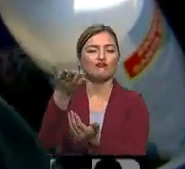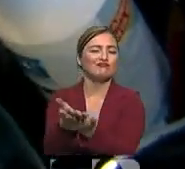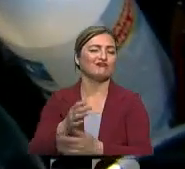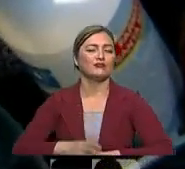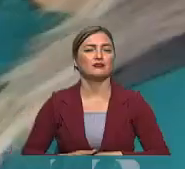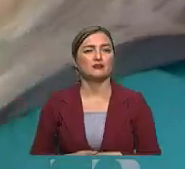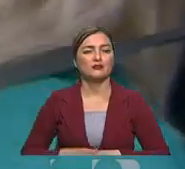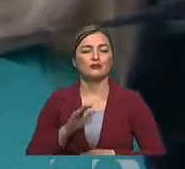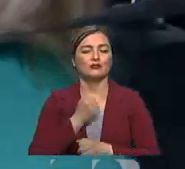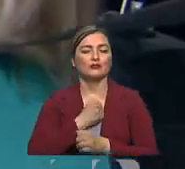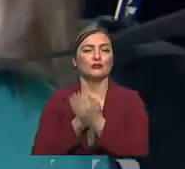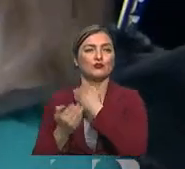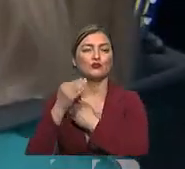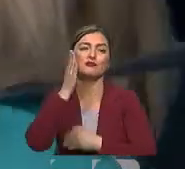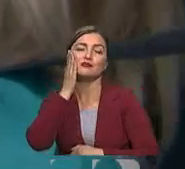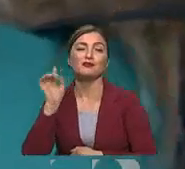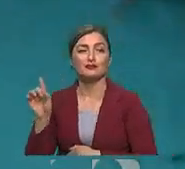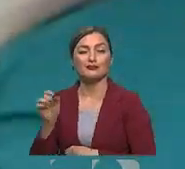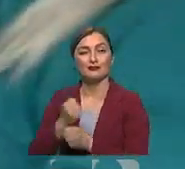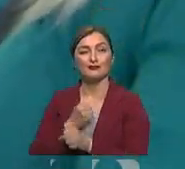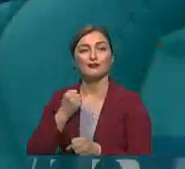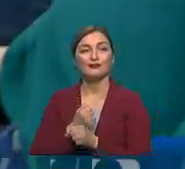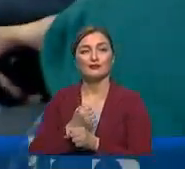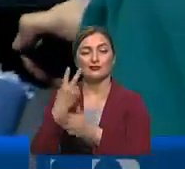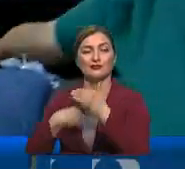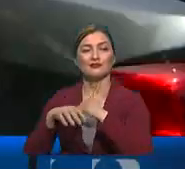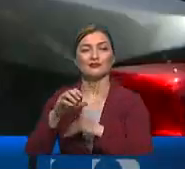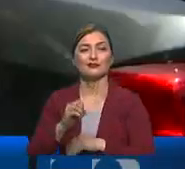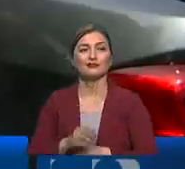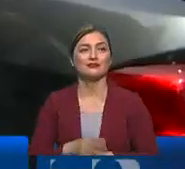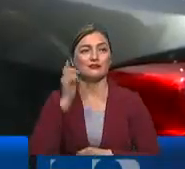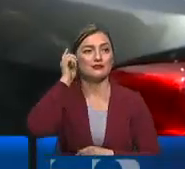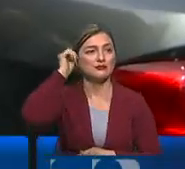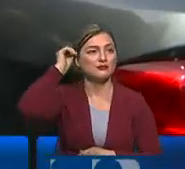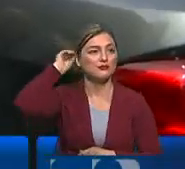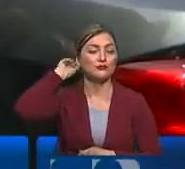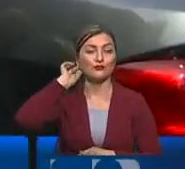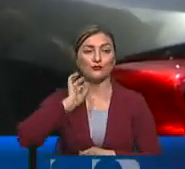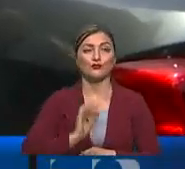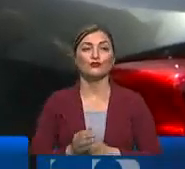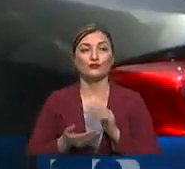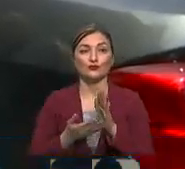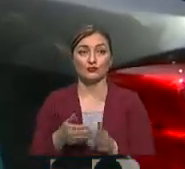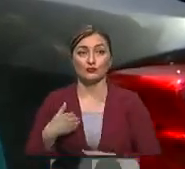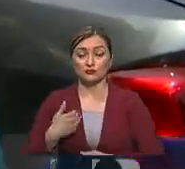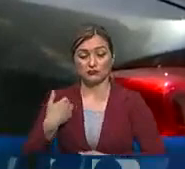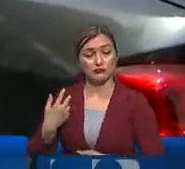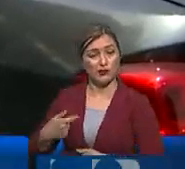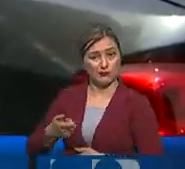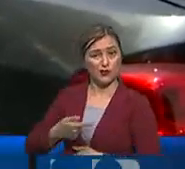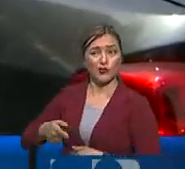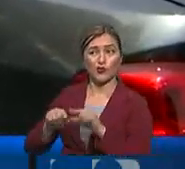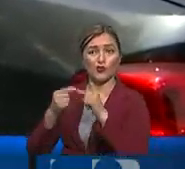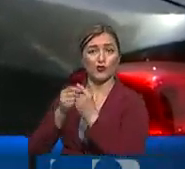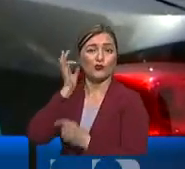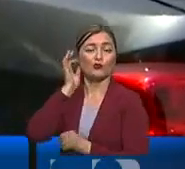de superación. Madres como Delia que con ese trabajo saca adelante a sus hijos. De esta manera nosotros podemos demostrar que nosotras, las